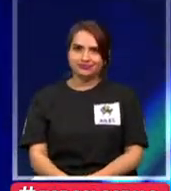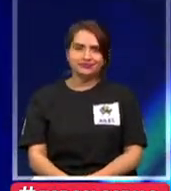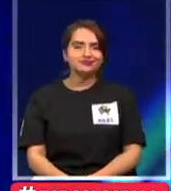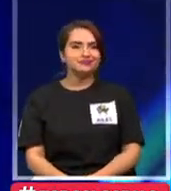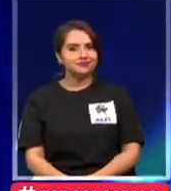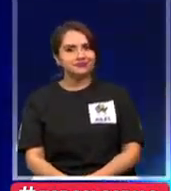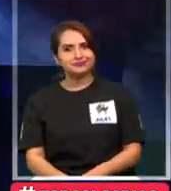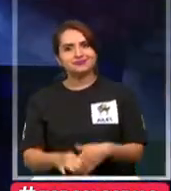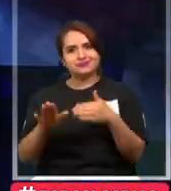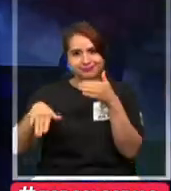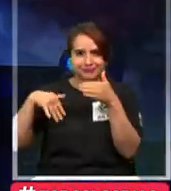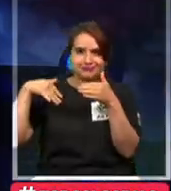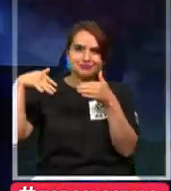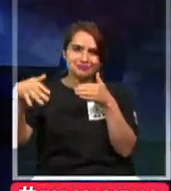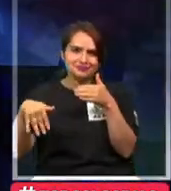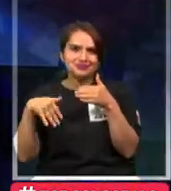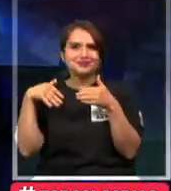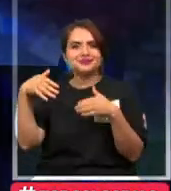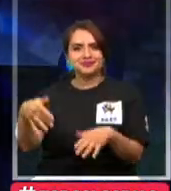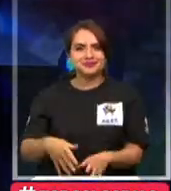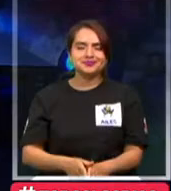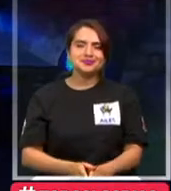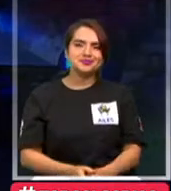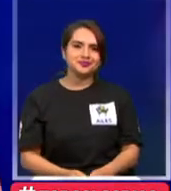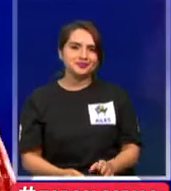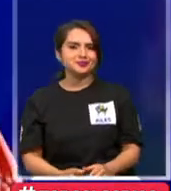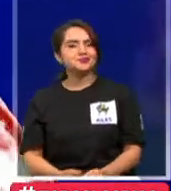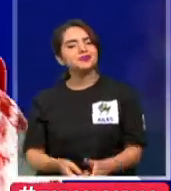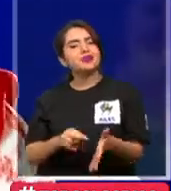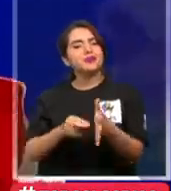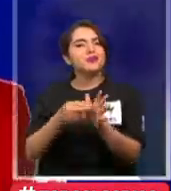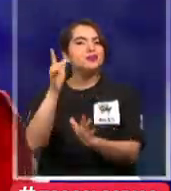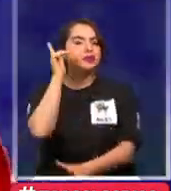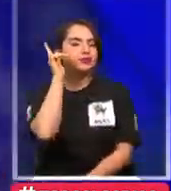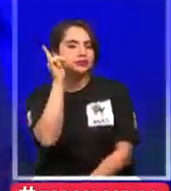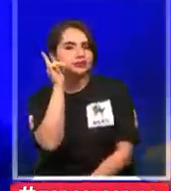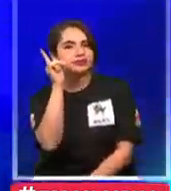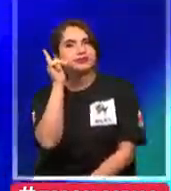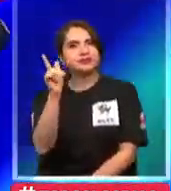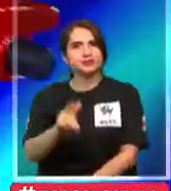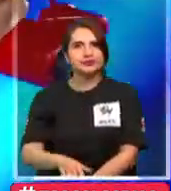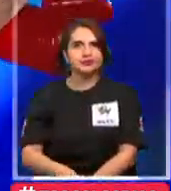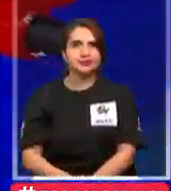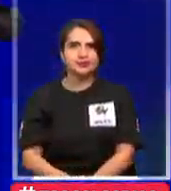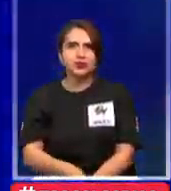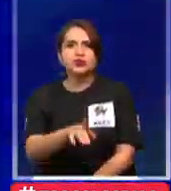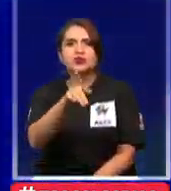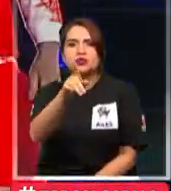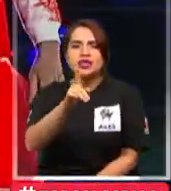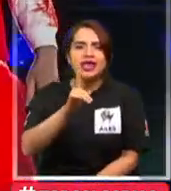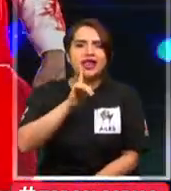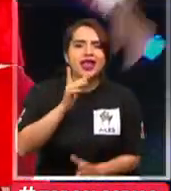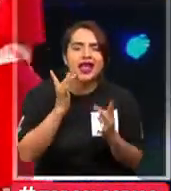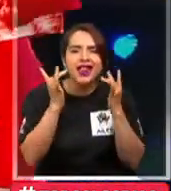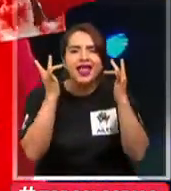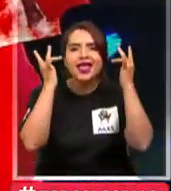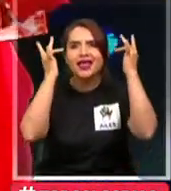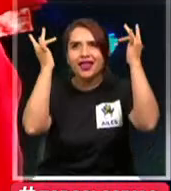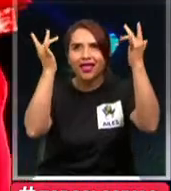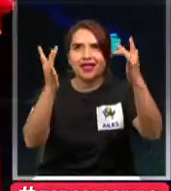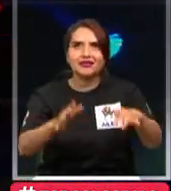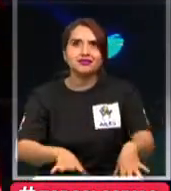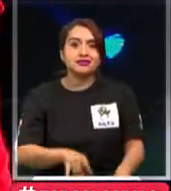te enamoras, pero por dentro tú tienes alegría.